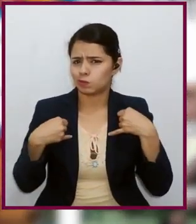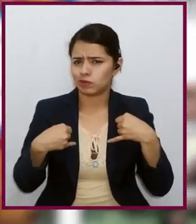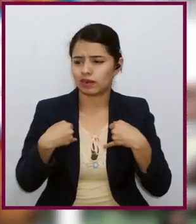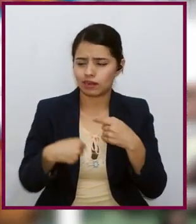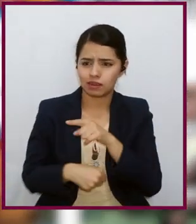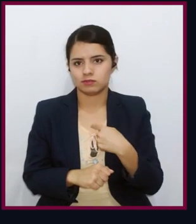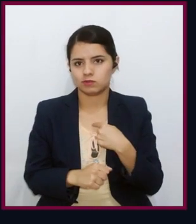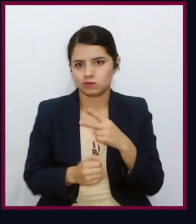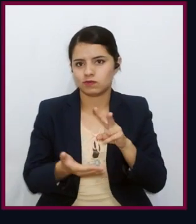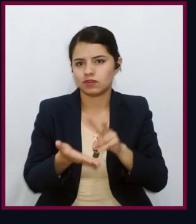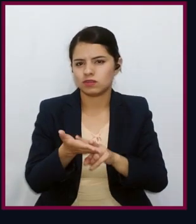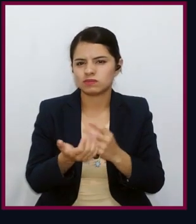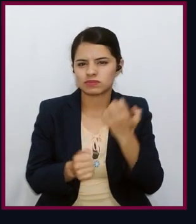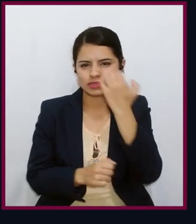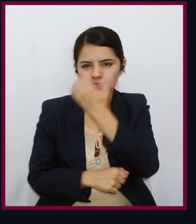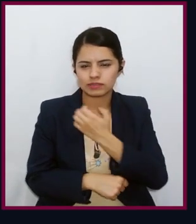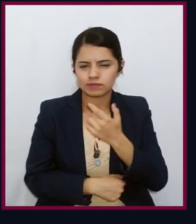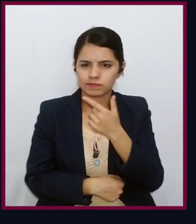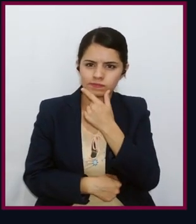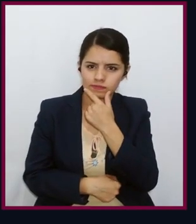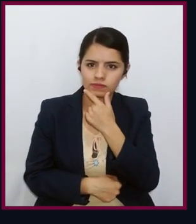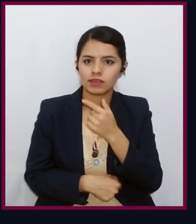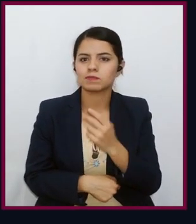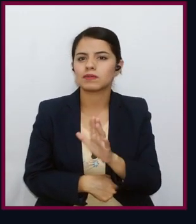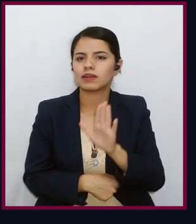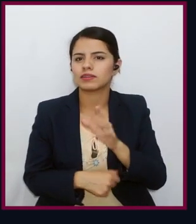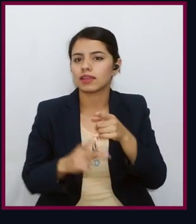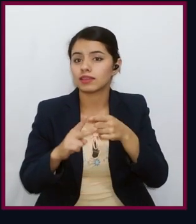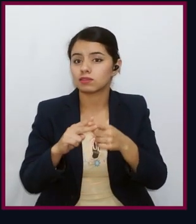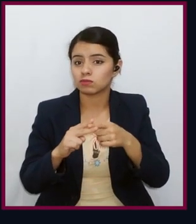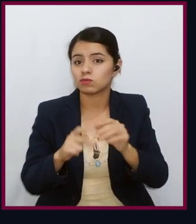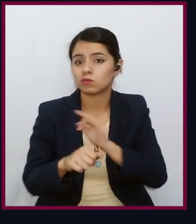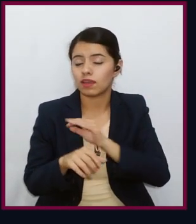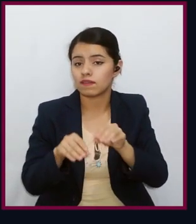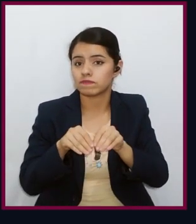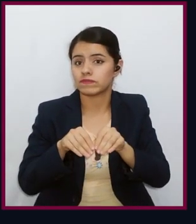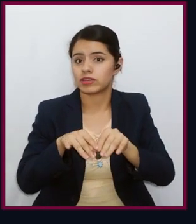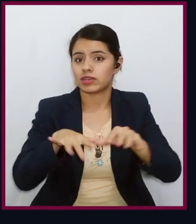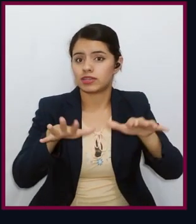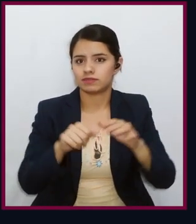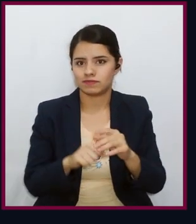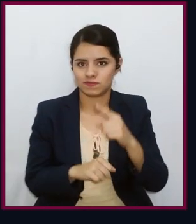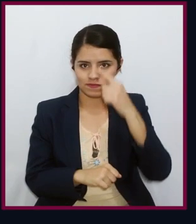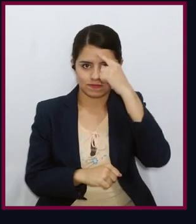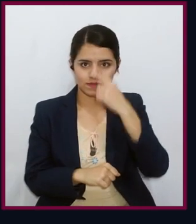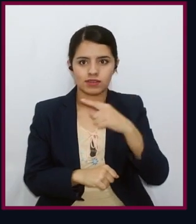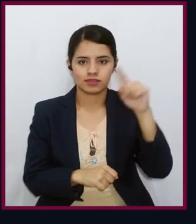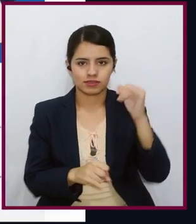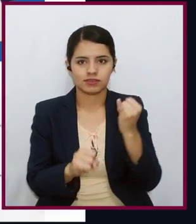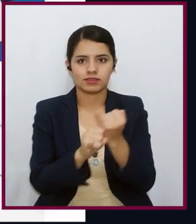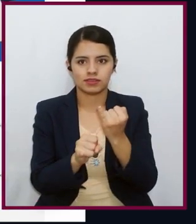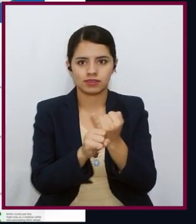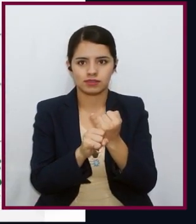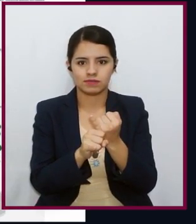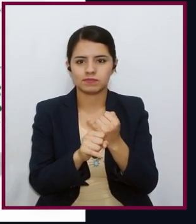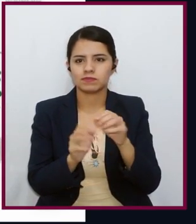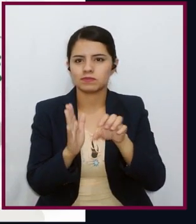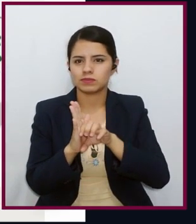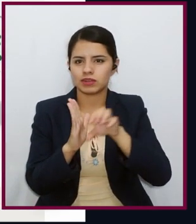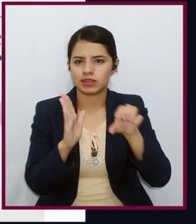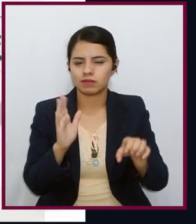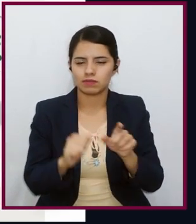sintetizado, la menor cantidad de palabras posibles. ¡Correcto, mundo! Oigan, tengo información muy valiosa que